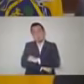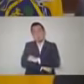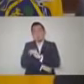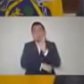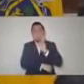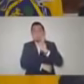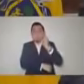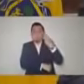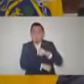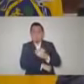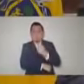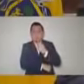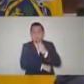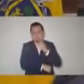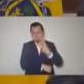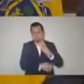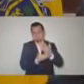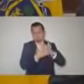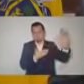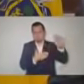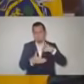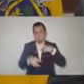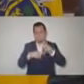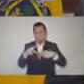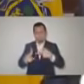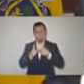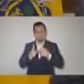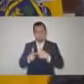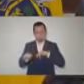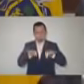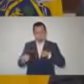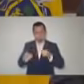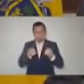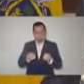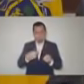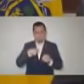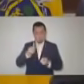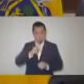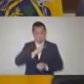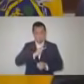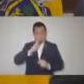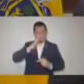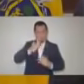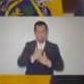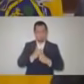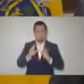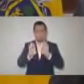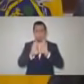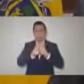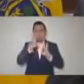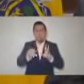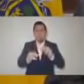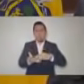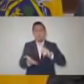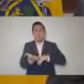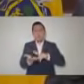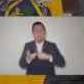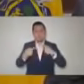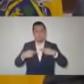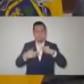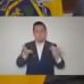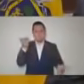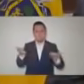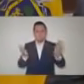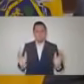no lo hicimos antes no lo haremos ahora eso sería moralmente inadmisible nuestro estado se encuentra una vez más